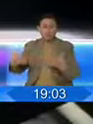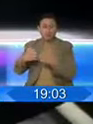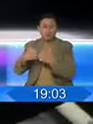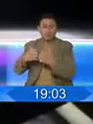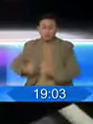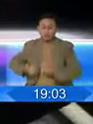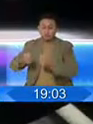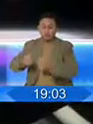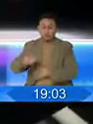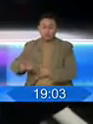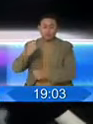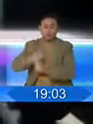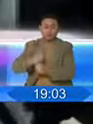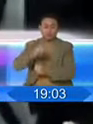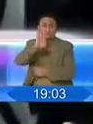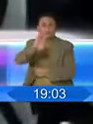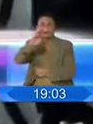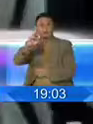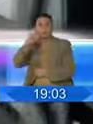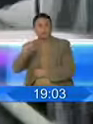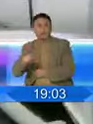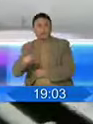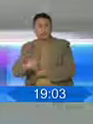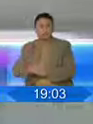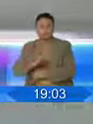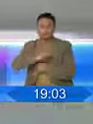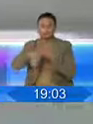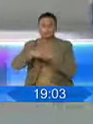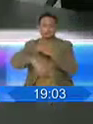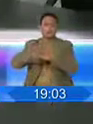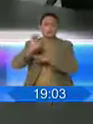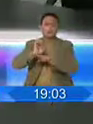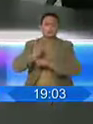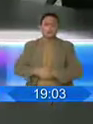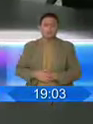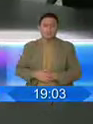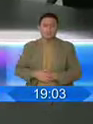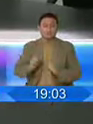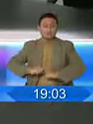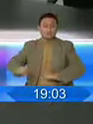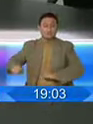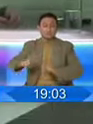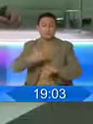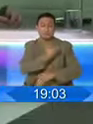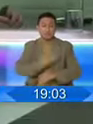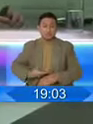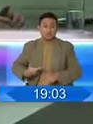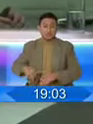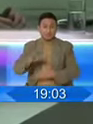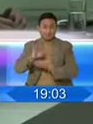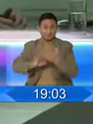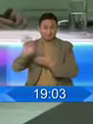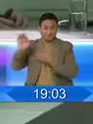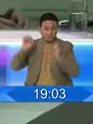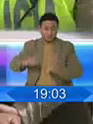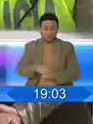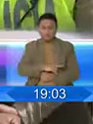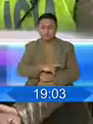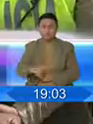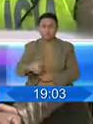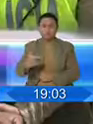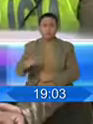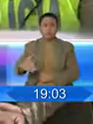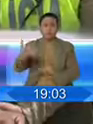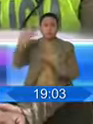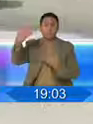para la labor de los 46.000 oficiales a nivel nacional. Además, el presidente electo anunció que mantendrá una política